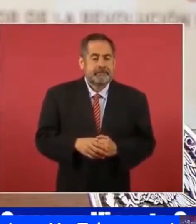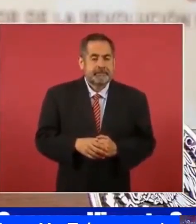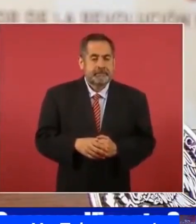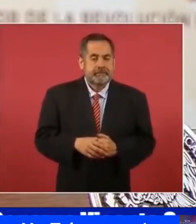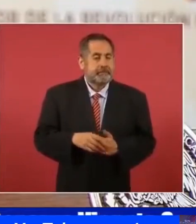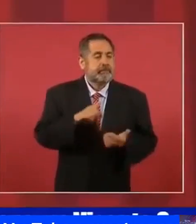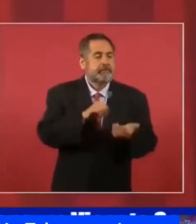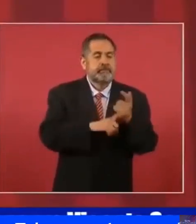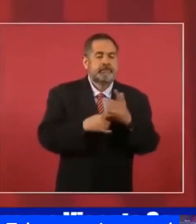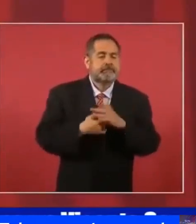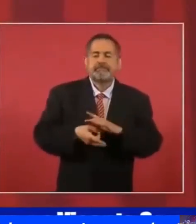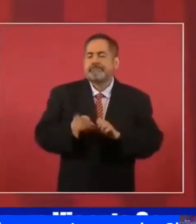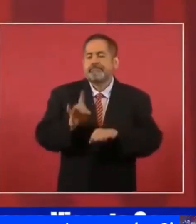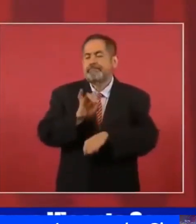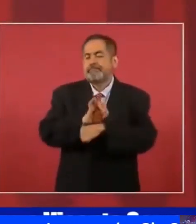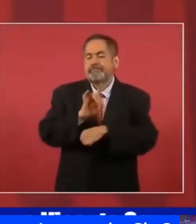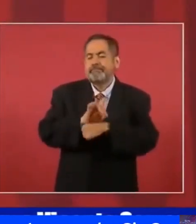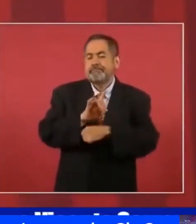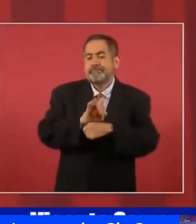simulaban